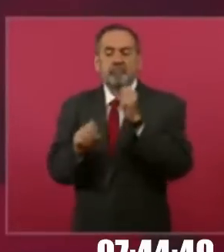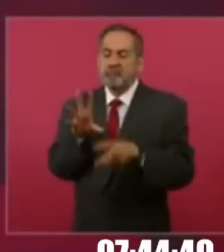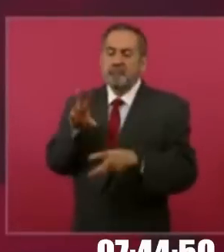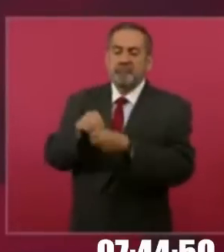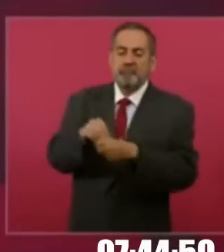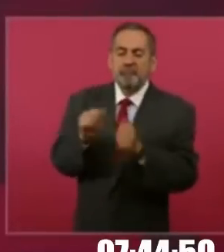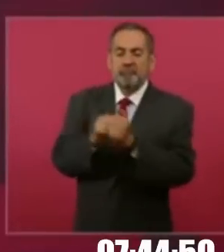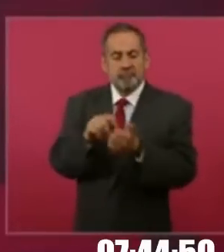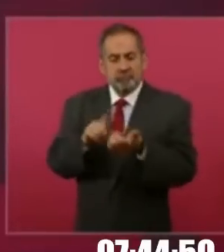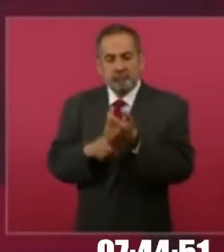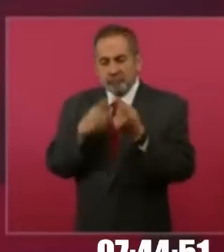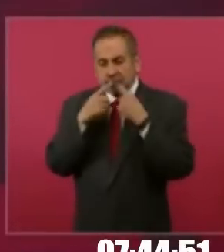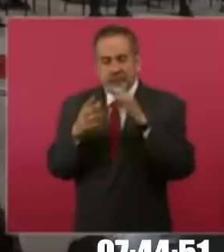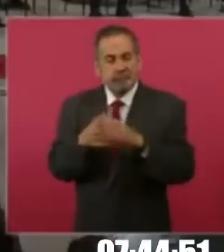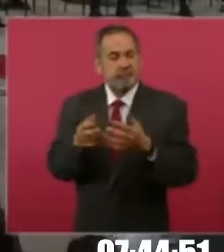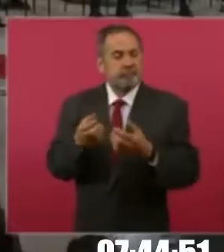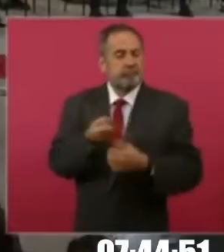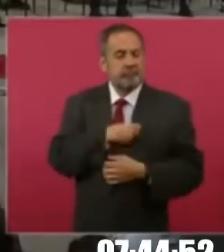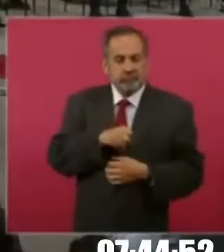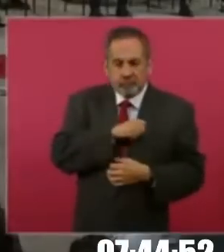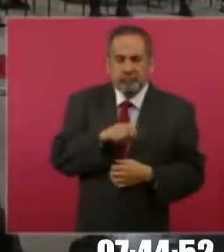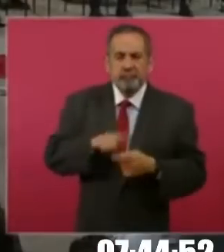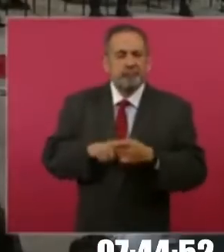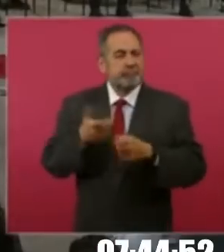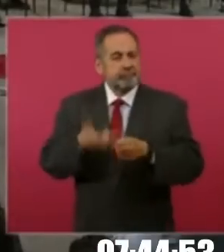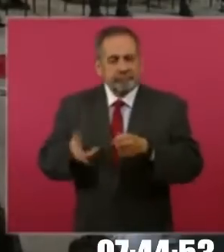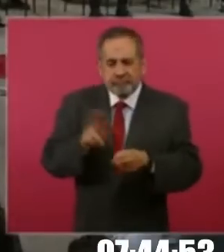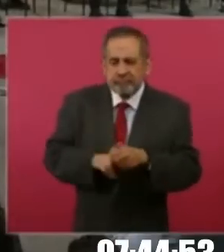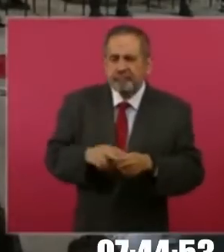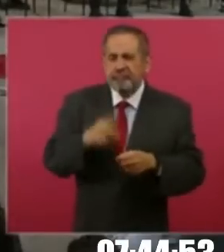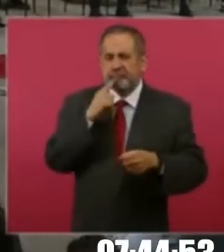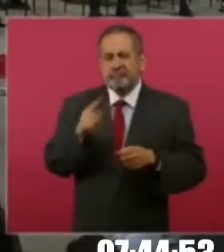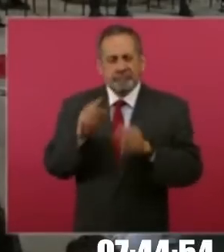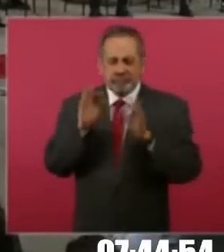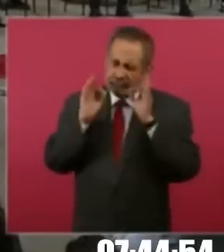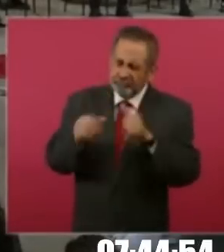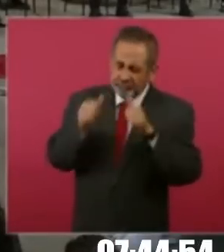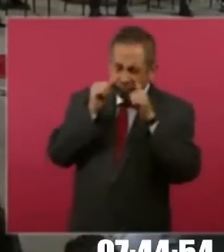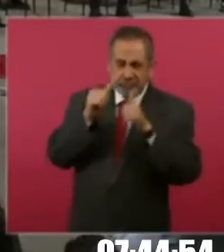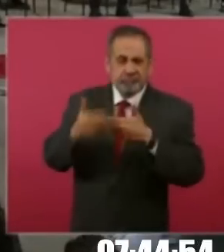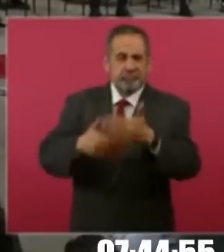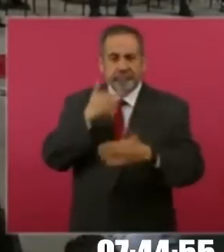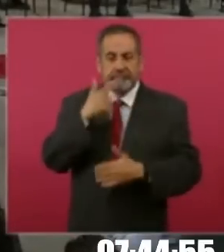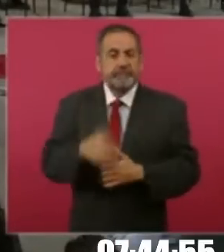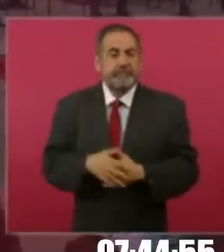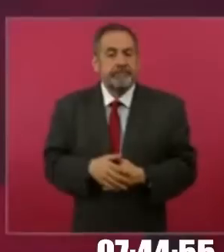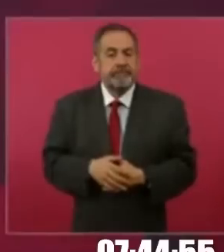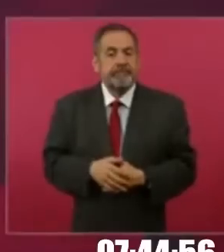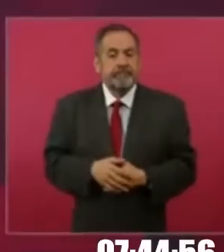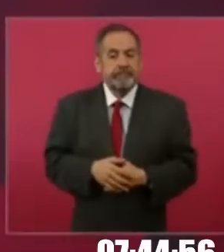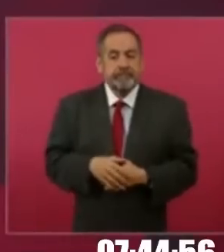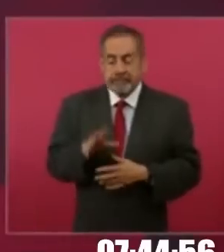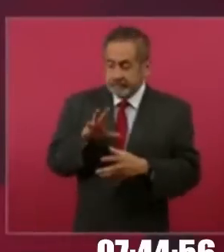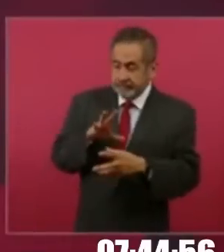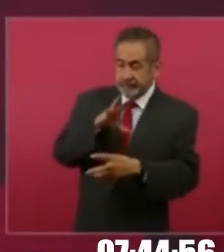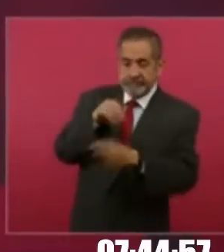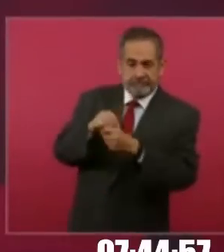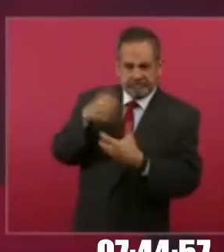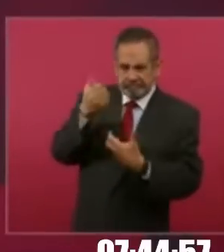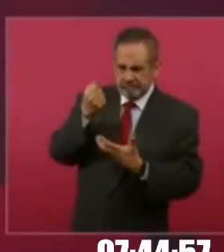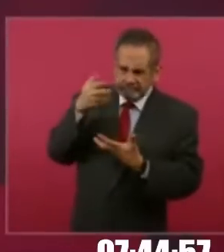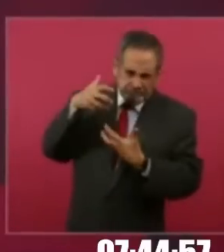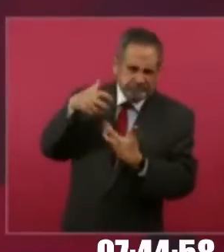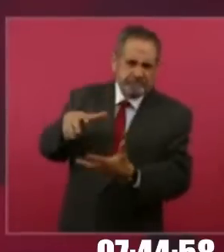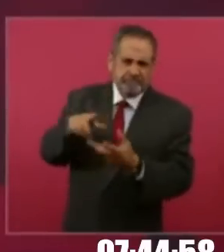materializará en nuestros centros de salud nuestras clínicas y nuestros hospitales estamos poniendo todos los recursos financieros